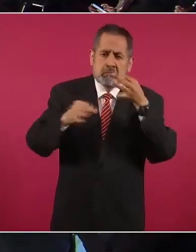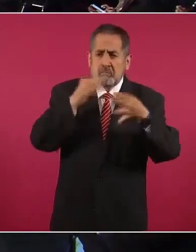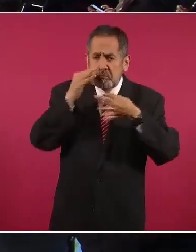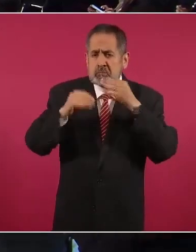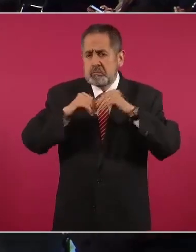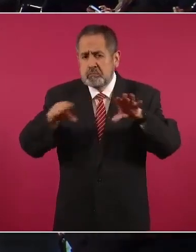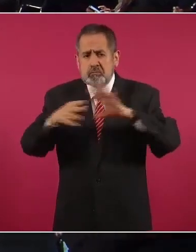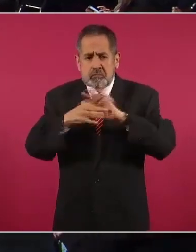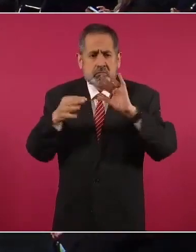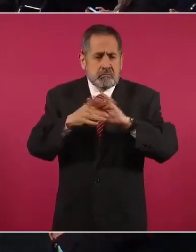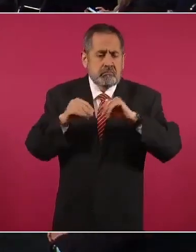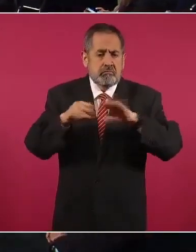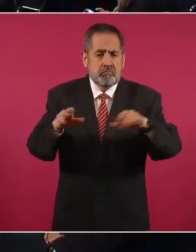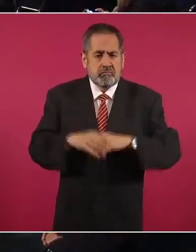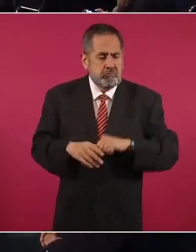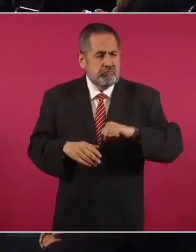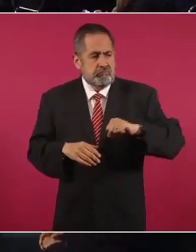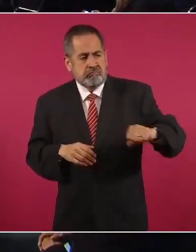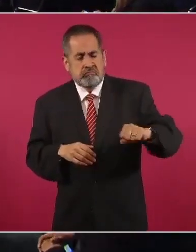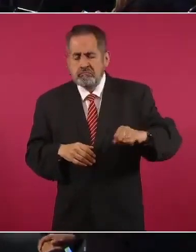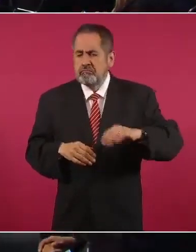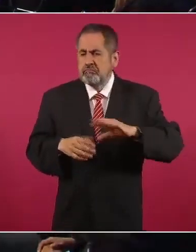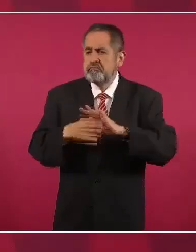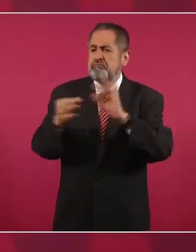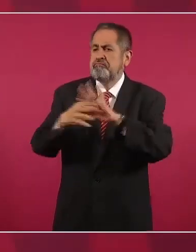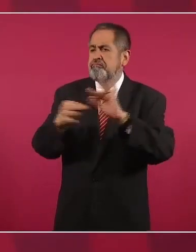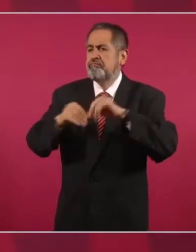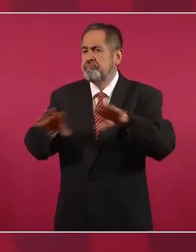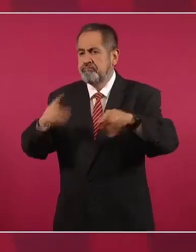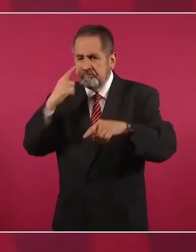porque hemos resistido.